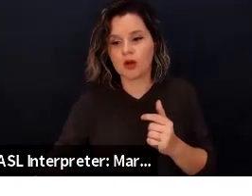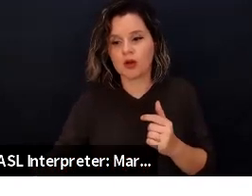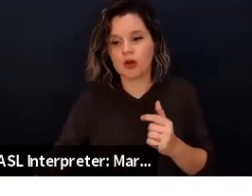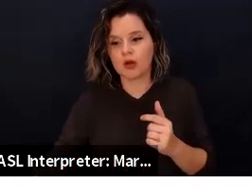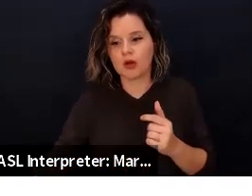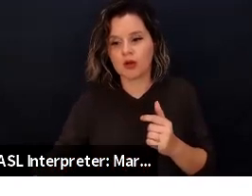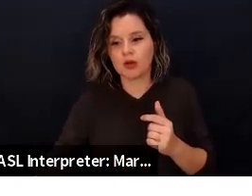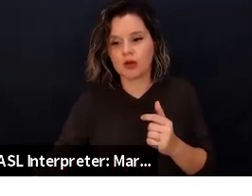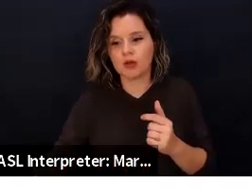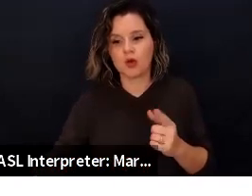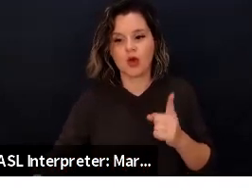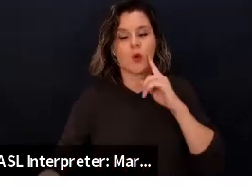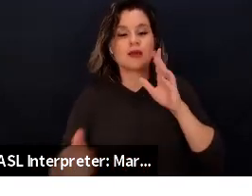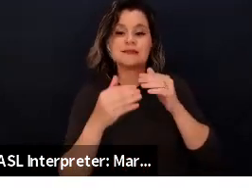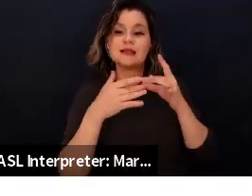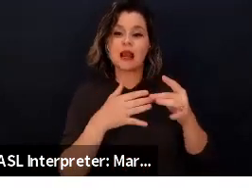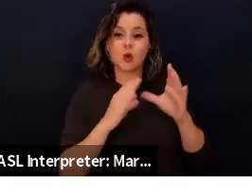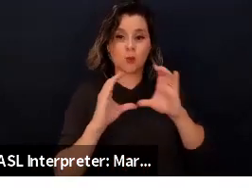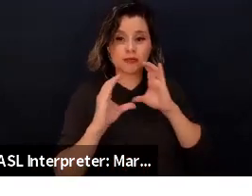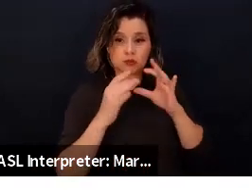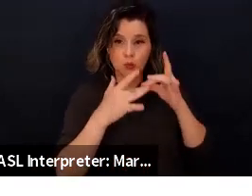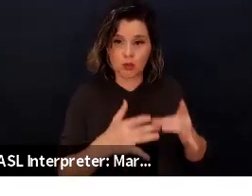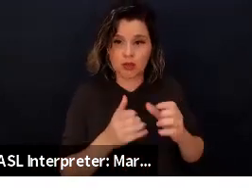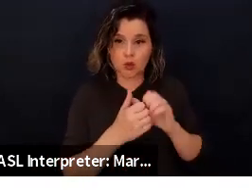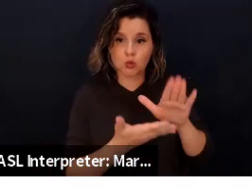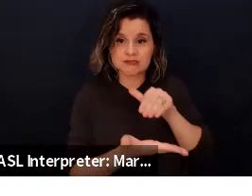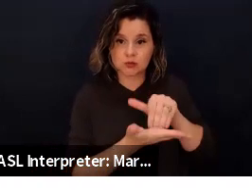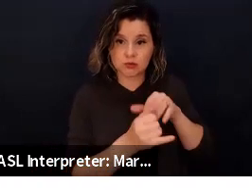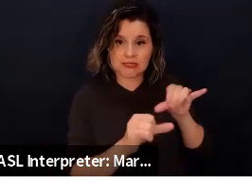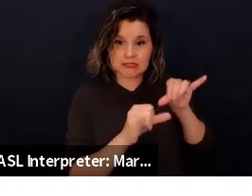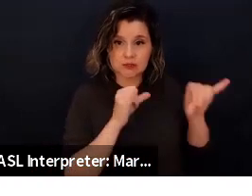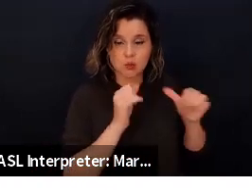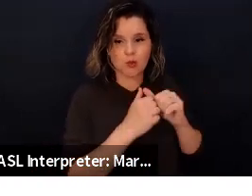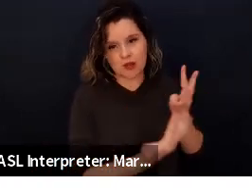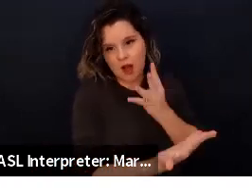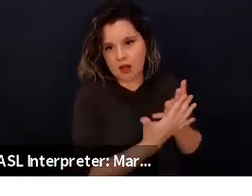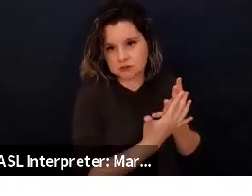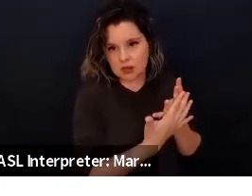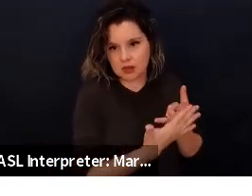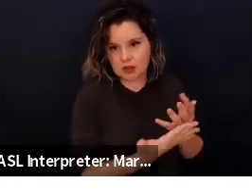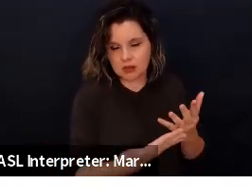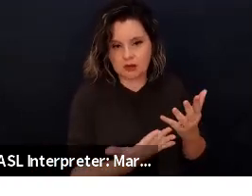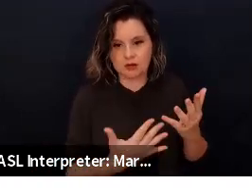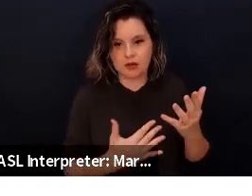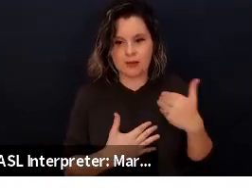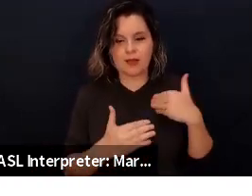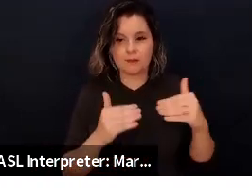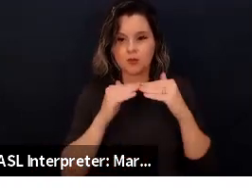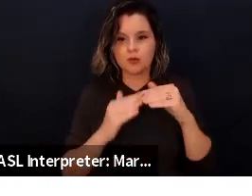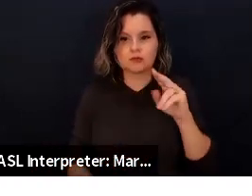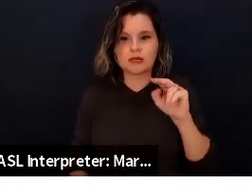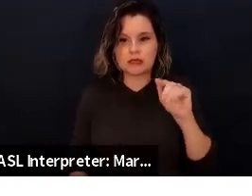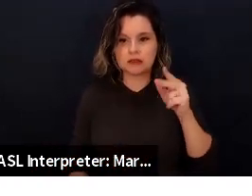o seguir la conversación sobre los centros de detención o las cárceles, como dijo mi colega Nitia, porque